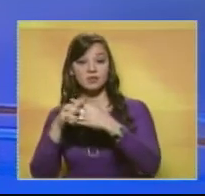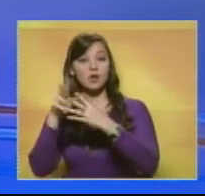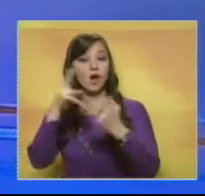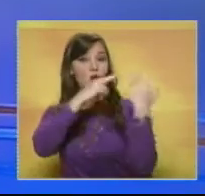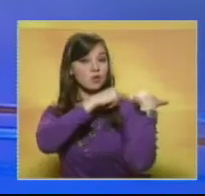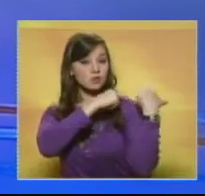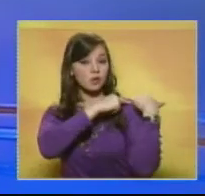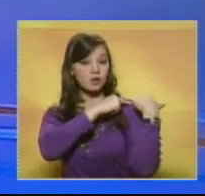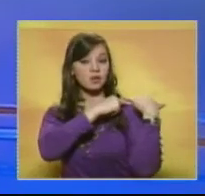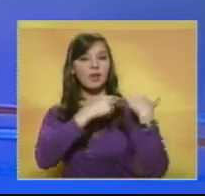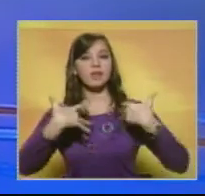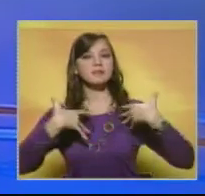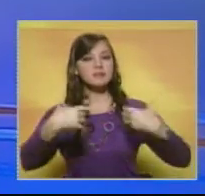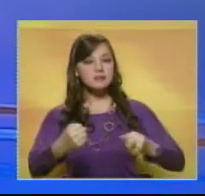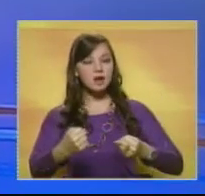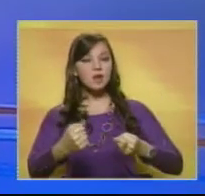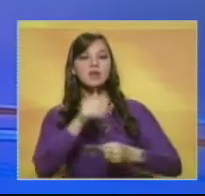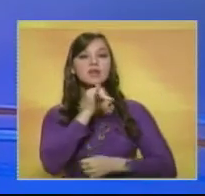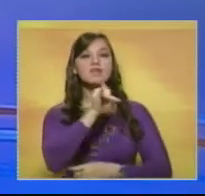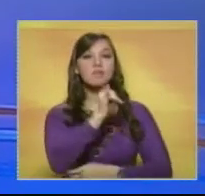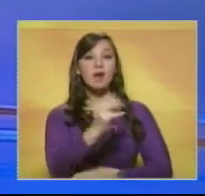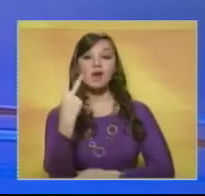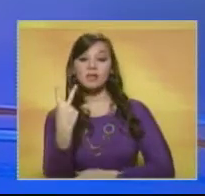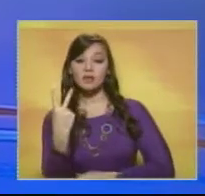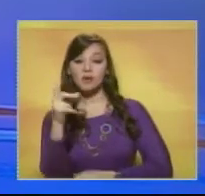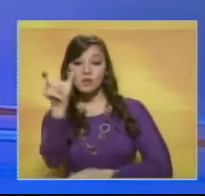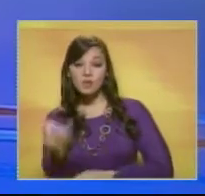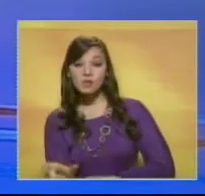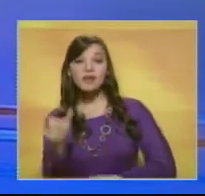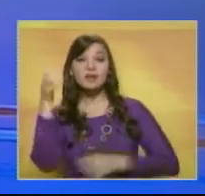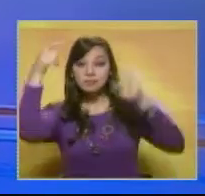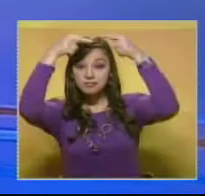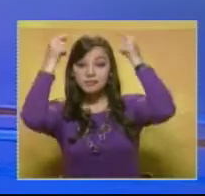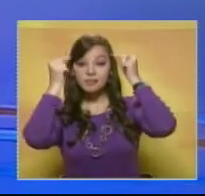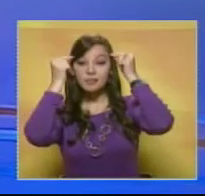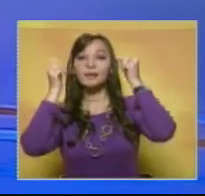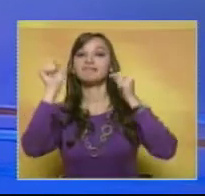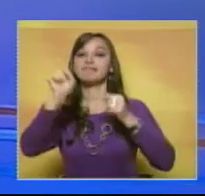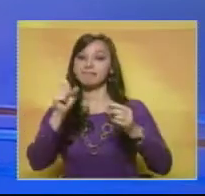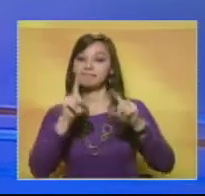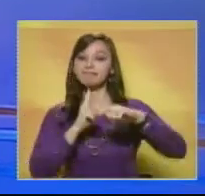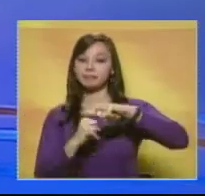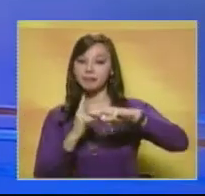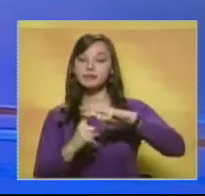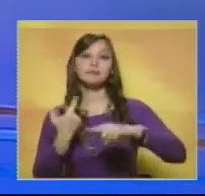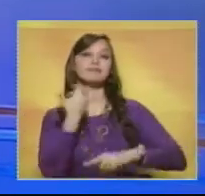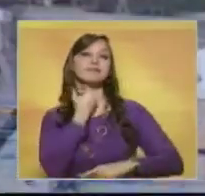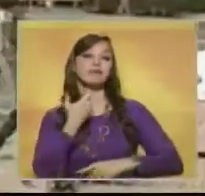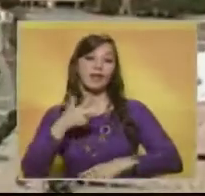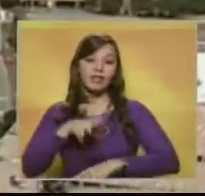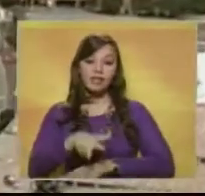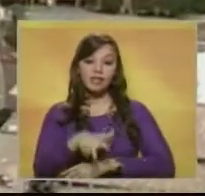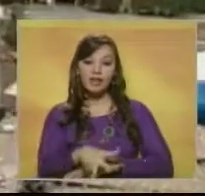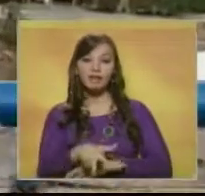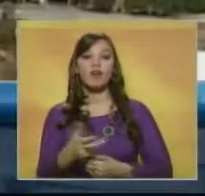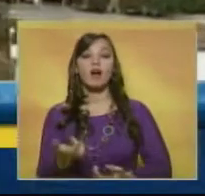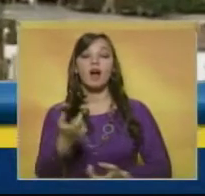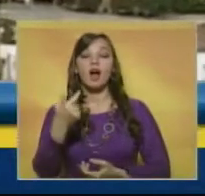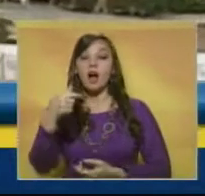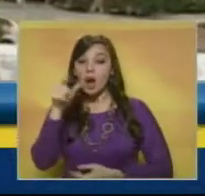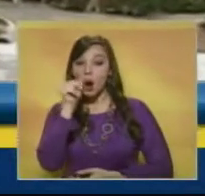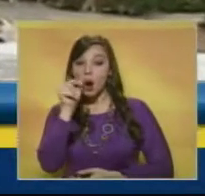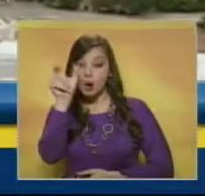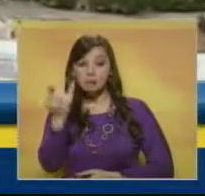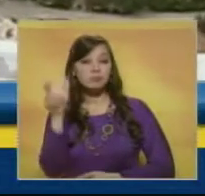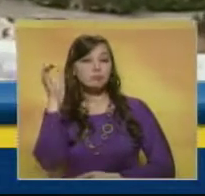autoridades sanitarias de Texas informaron de una segunda enfermera que resultó positivo en los análisis de ébola. Amber Joy, auxiliar